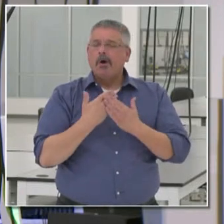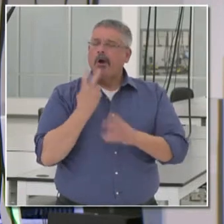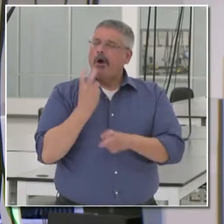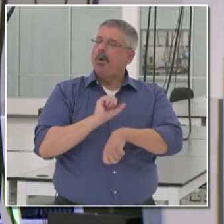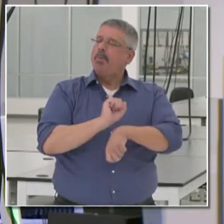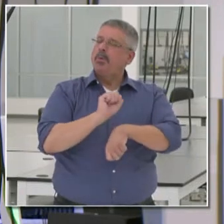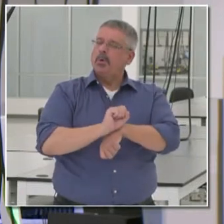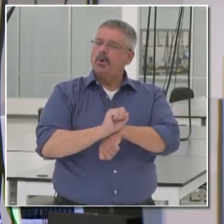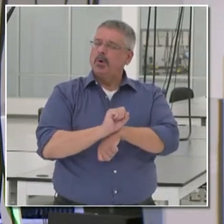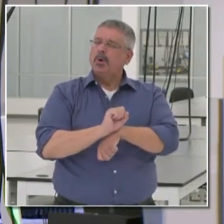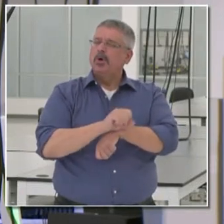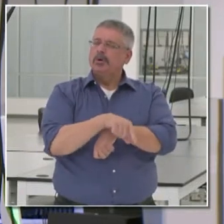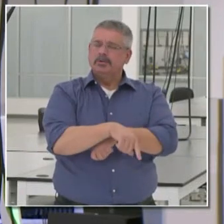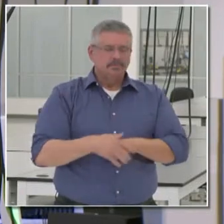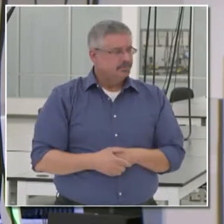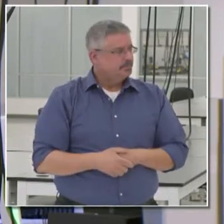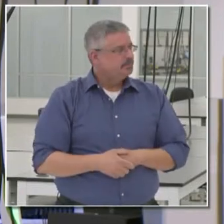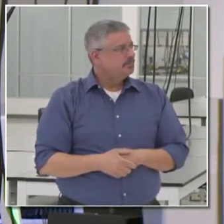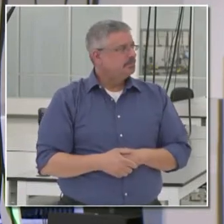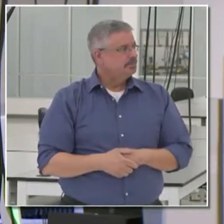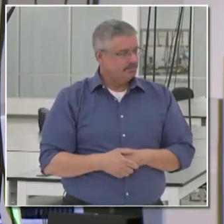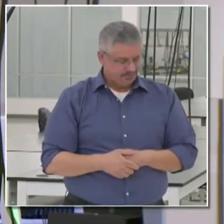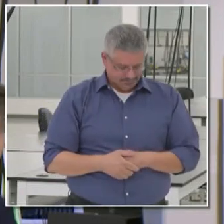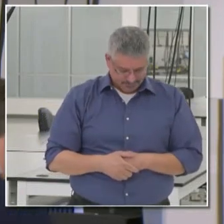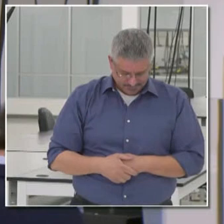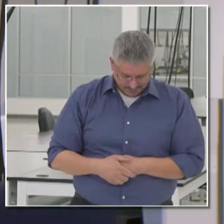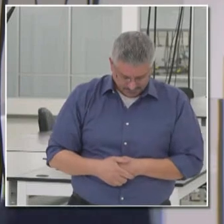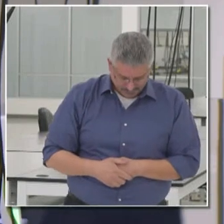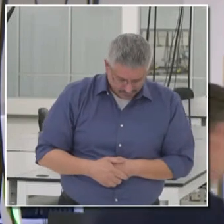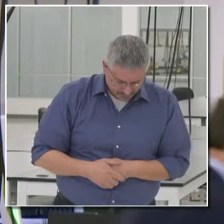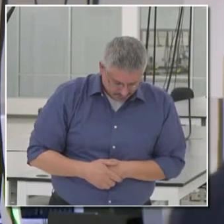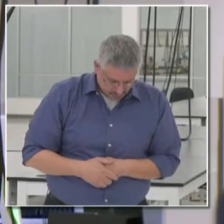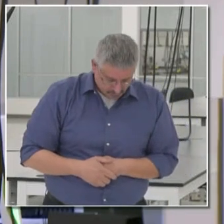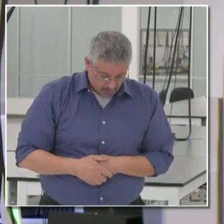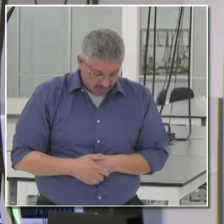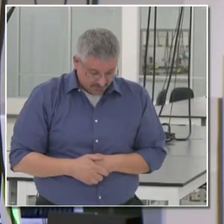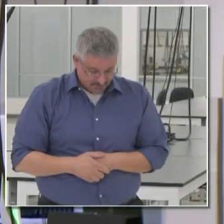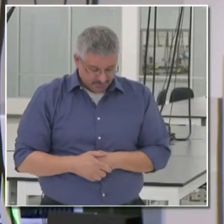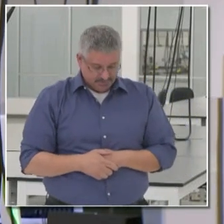el duro trabajo que han hecho él y su equipo doctor galea